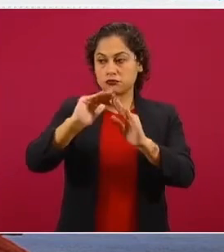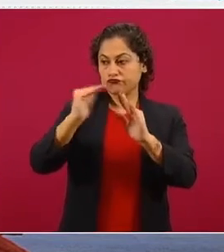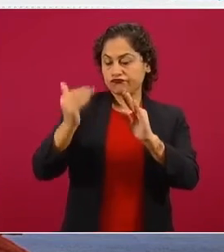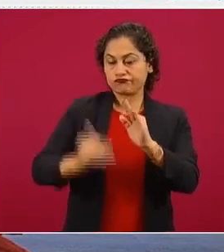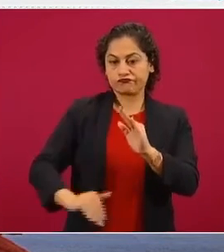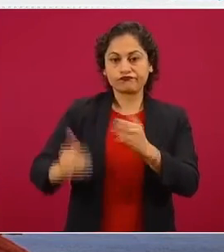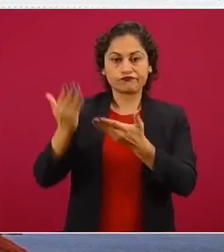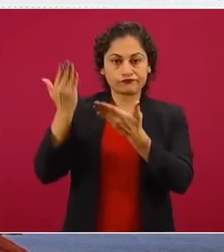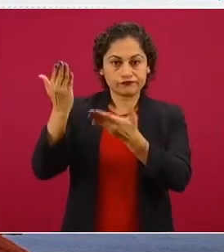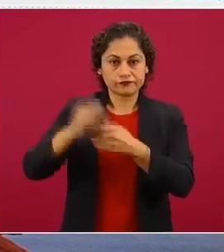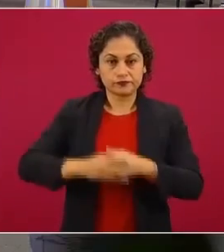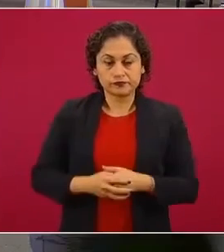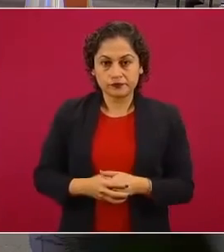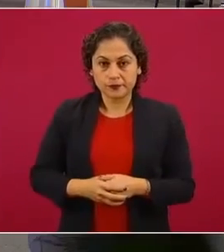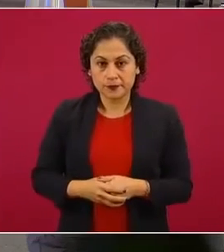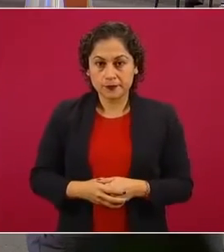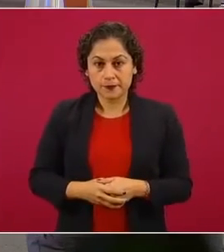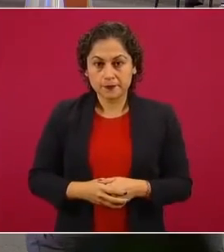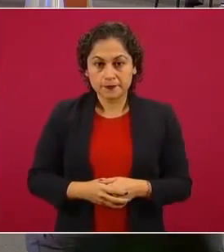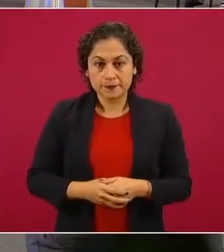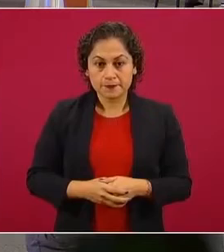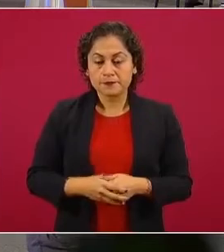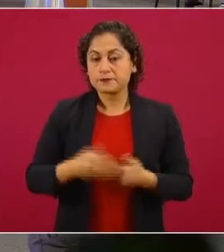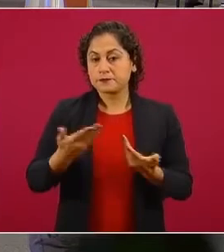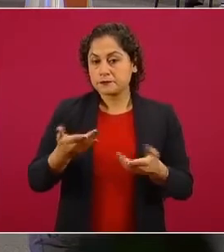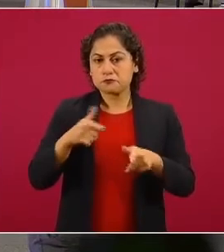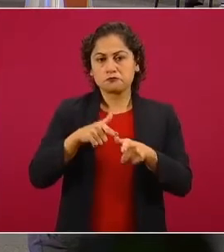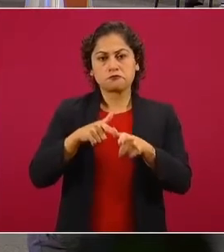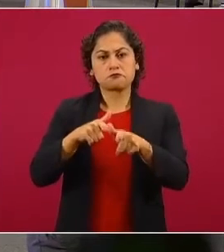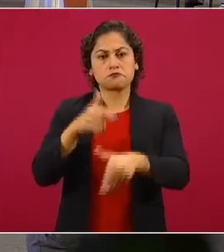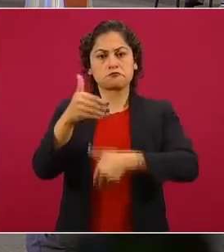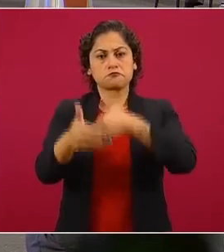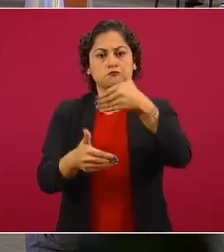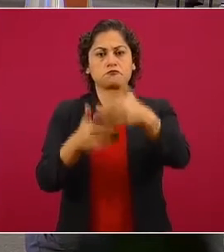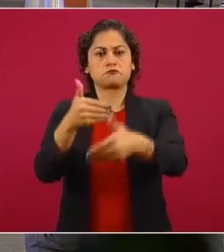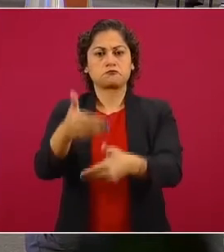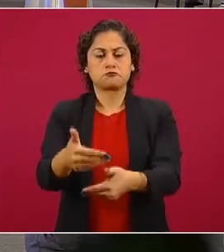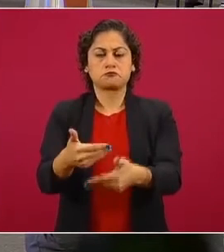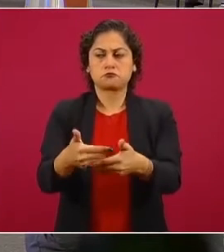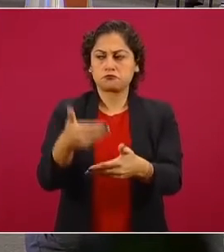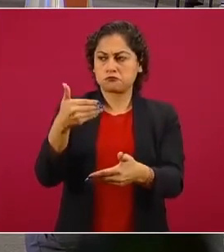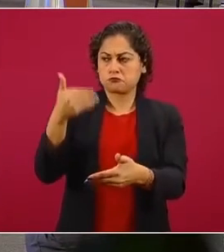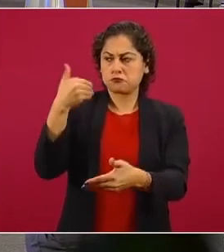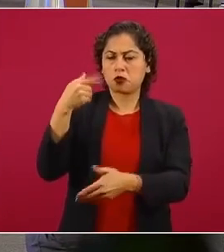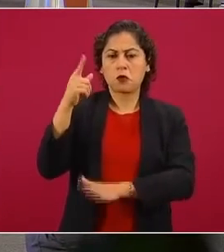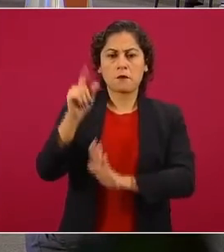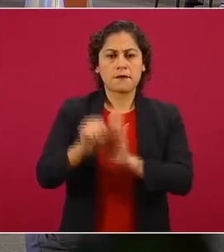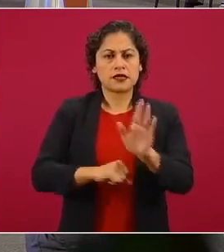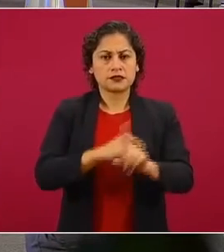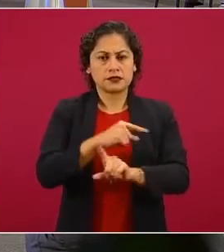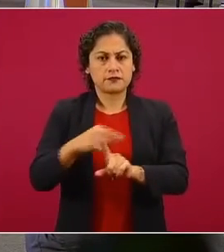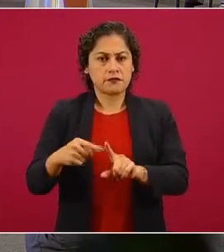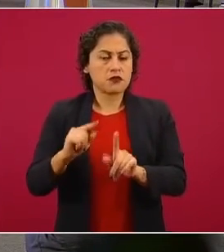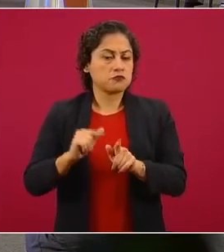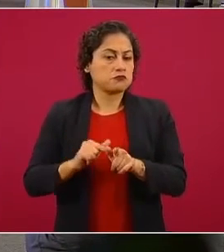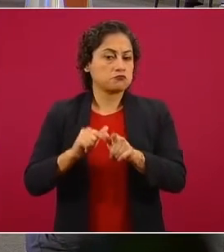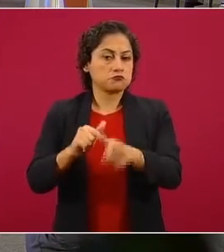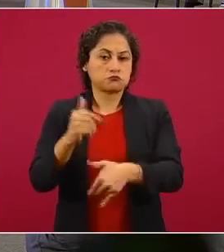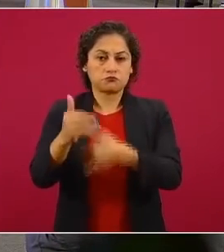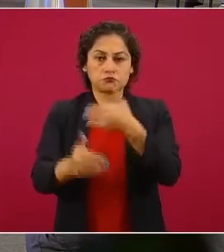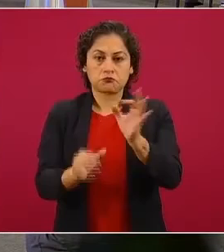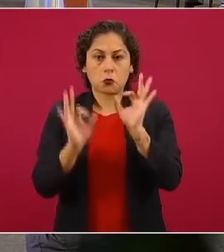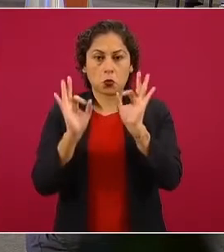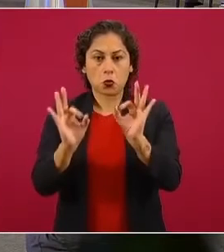importante, está en estancamiento o en estabilidad desde hace ya un mes y medio, pero en general con una buena